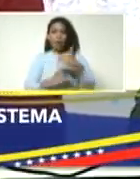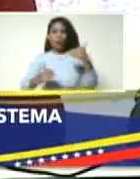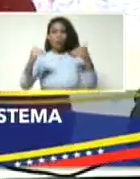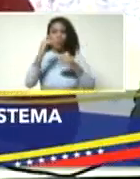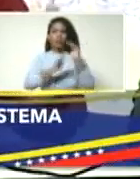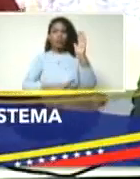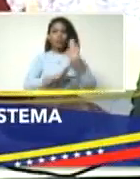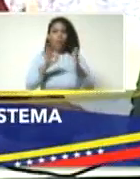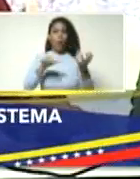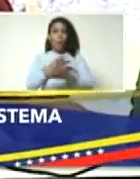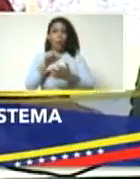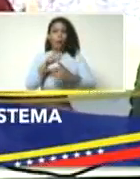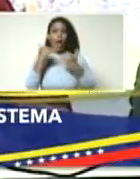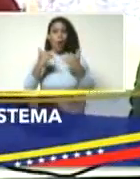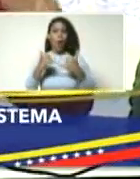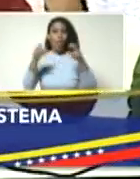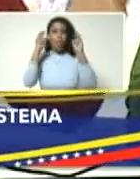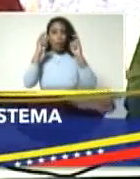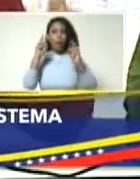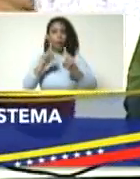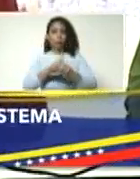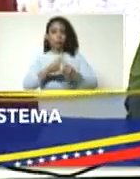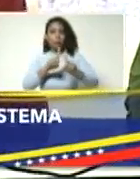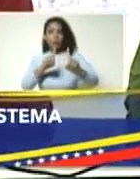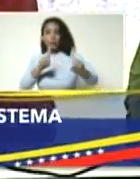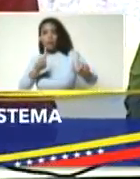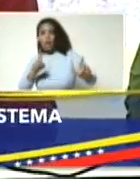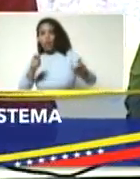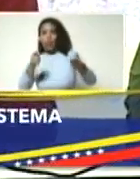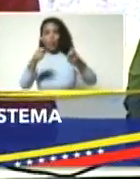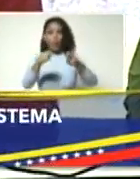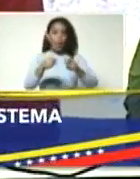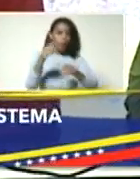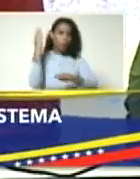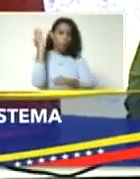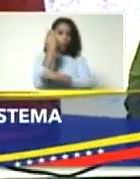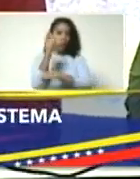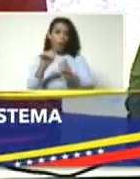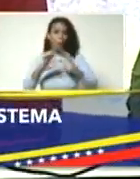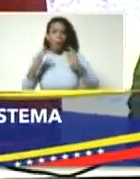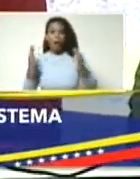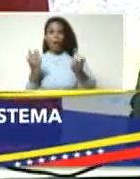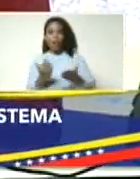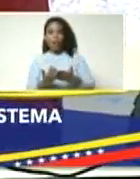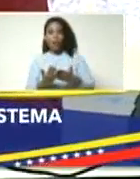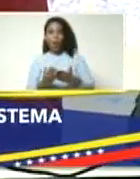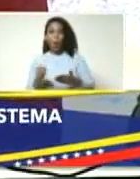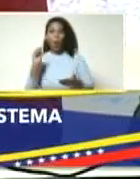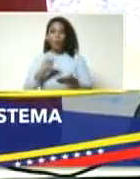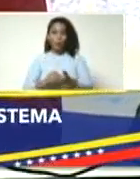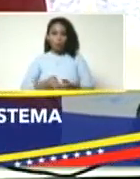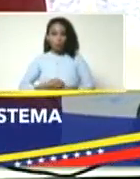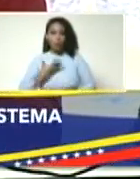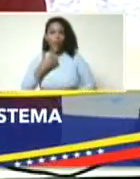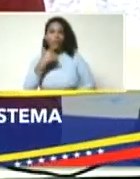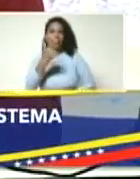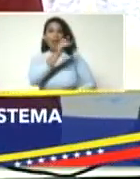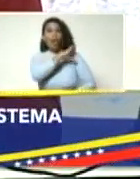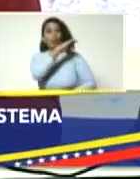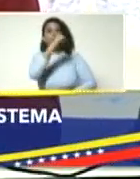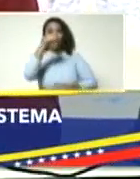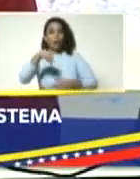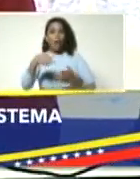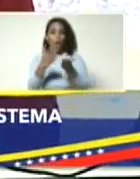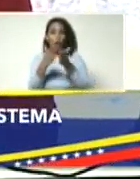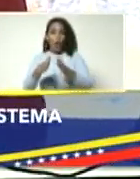Y ahora que las tormentas empiezan a alejarse, las del bloqueo, las sanciones, la pandemia, bueno, el renacer, como decía nuestra directora.